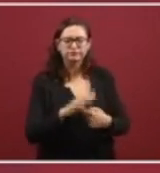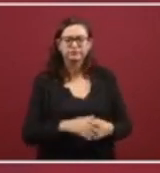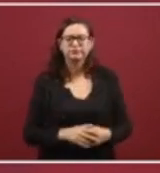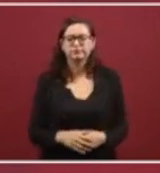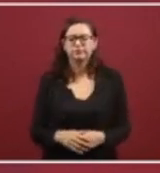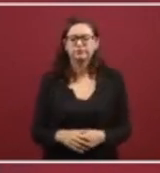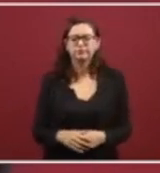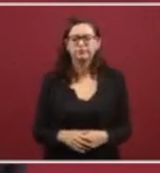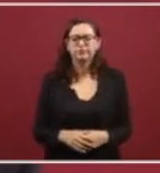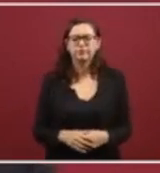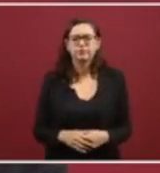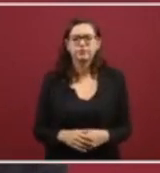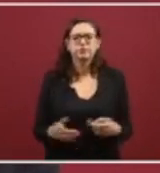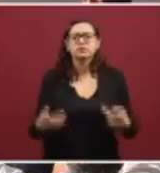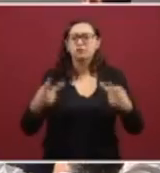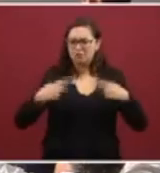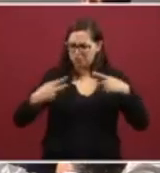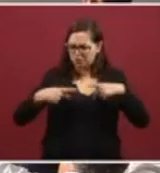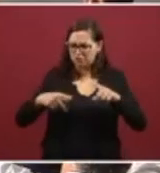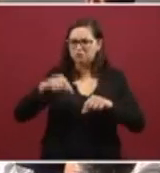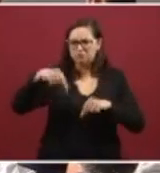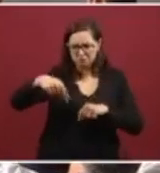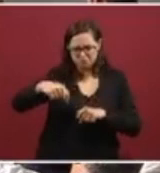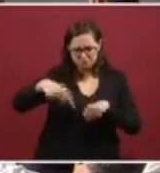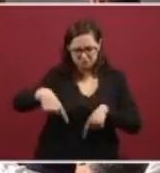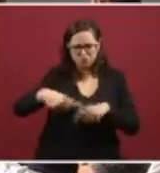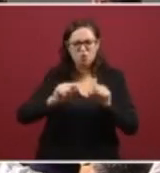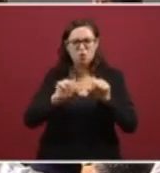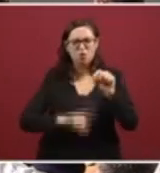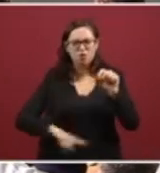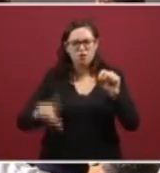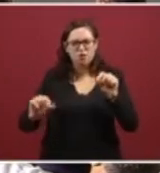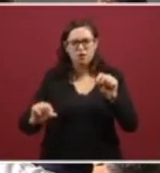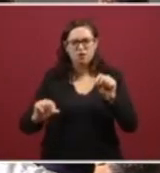a todos, a los mexicanos, a los